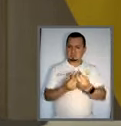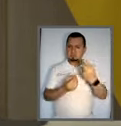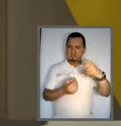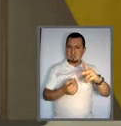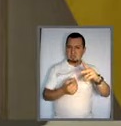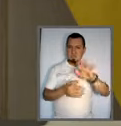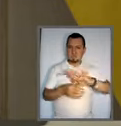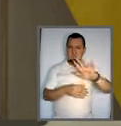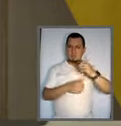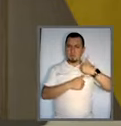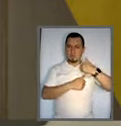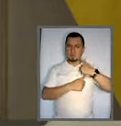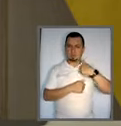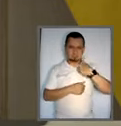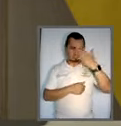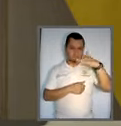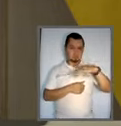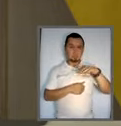Ejército Mexicano.